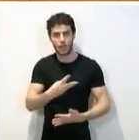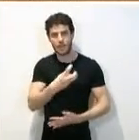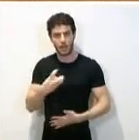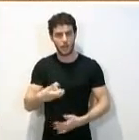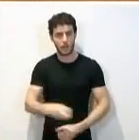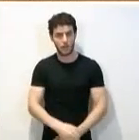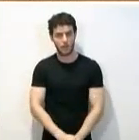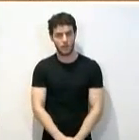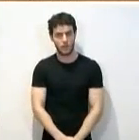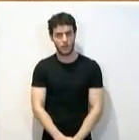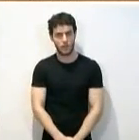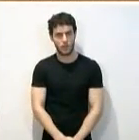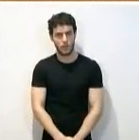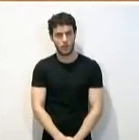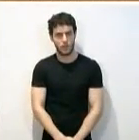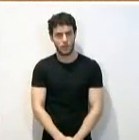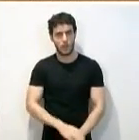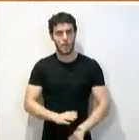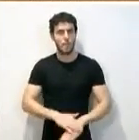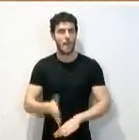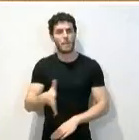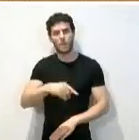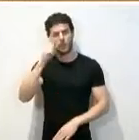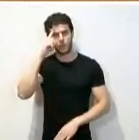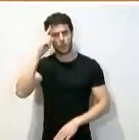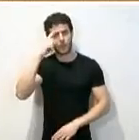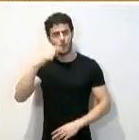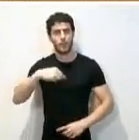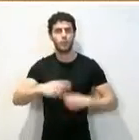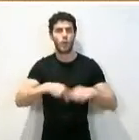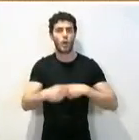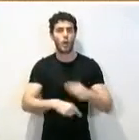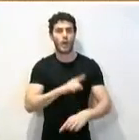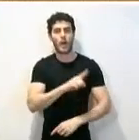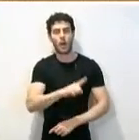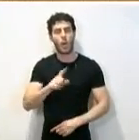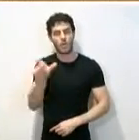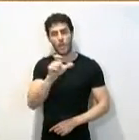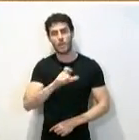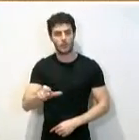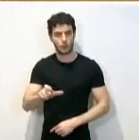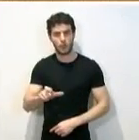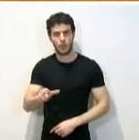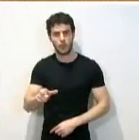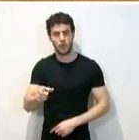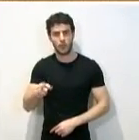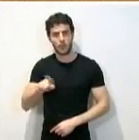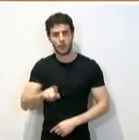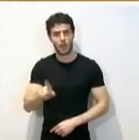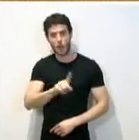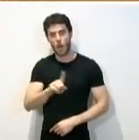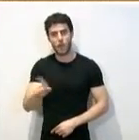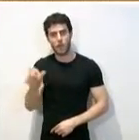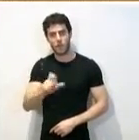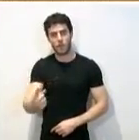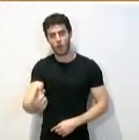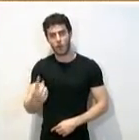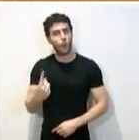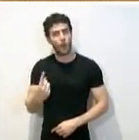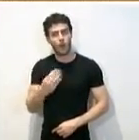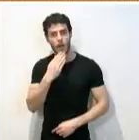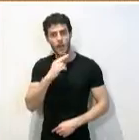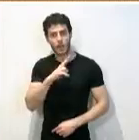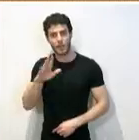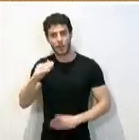300. Para hacernos una idea, cada día 11 personas y una de ellas tiene menos de